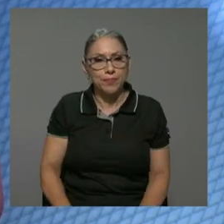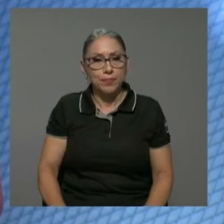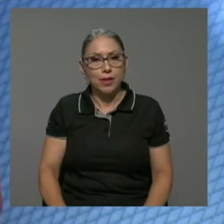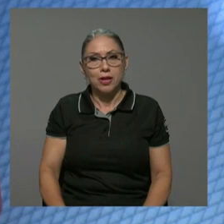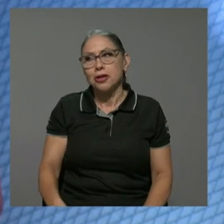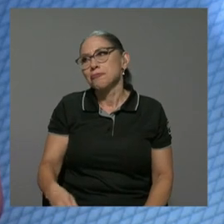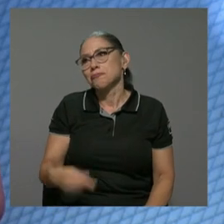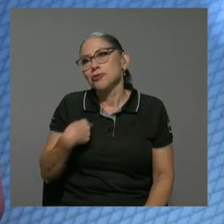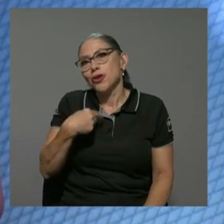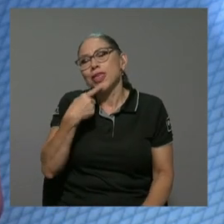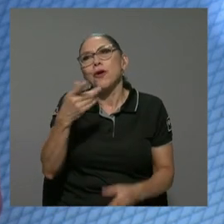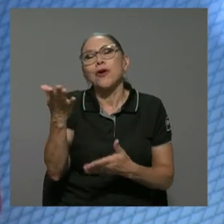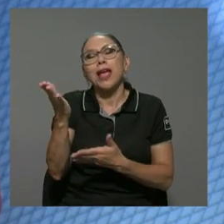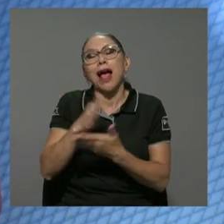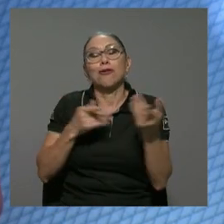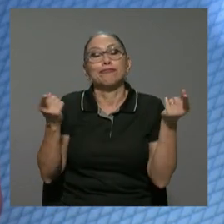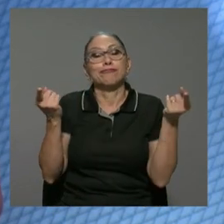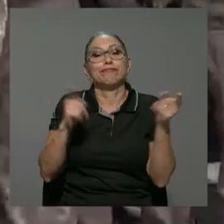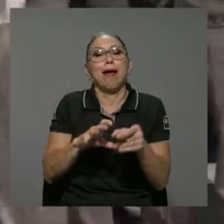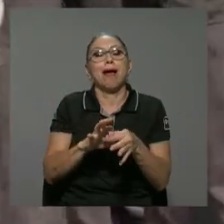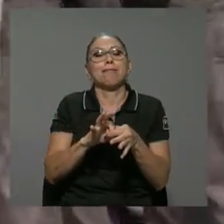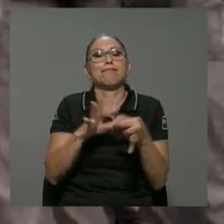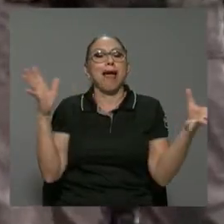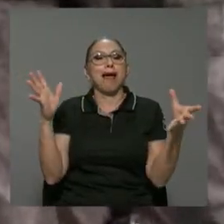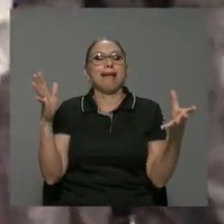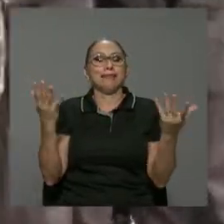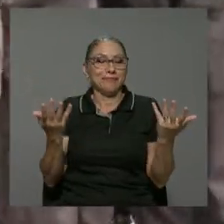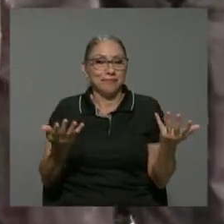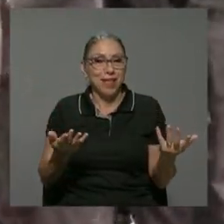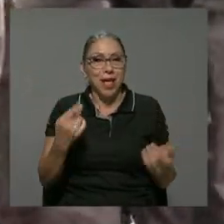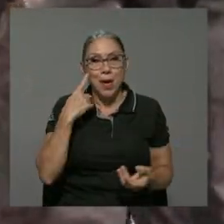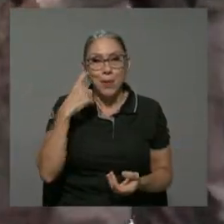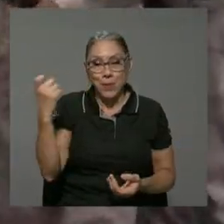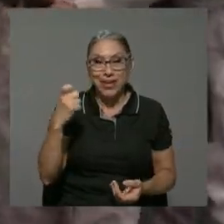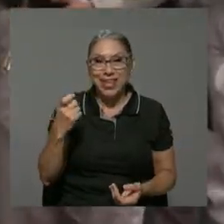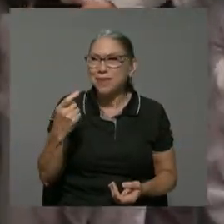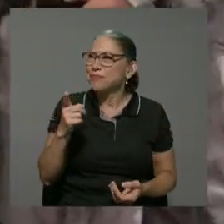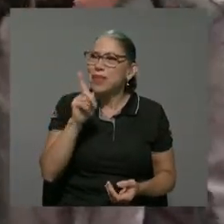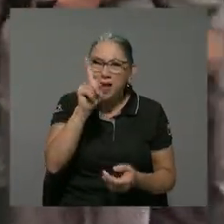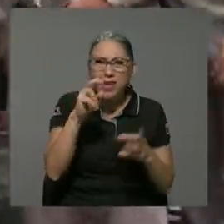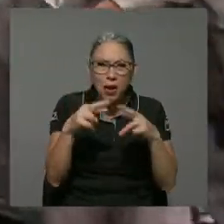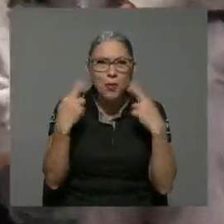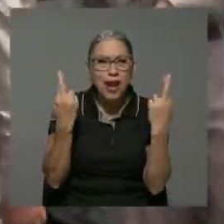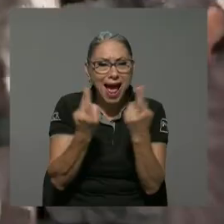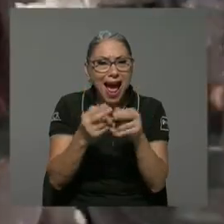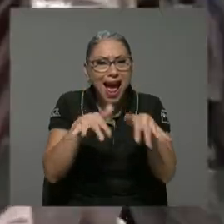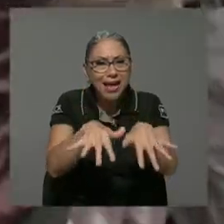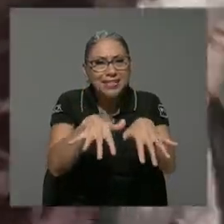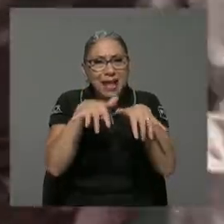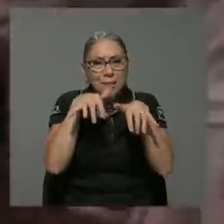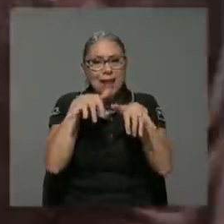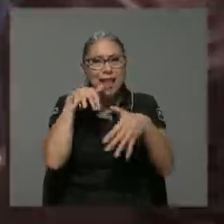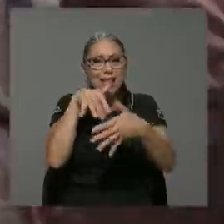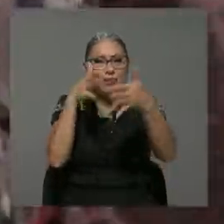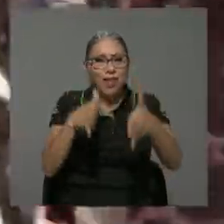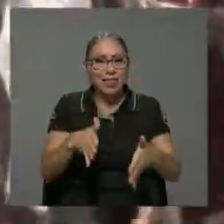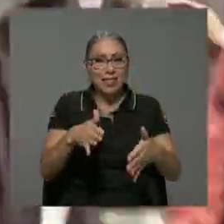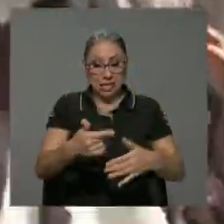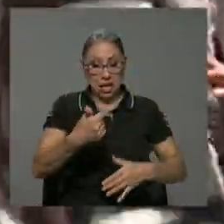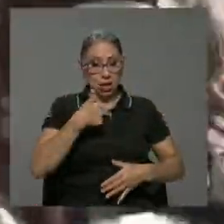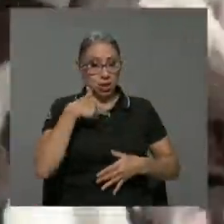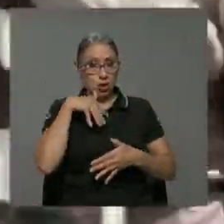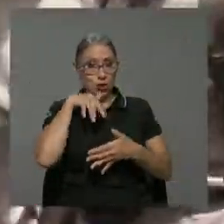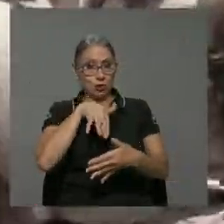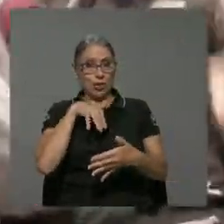de accidente, porque literalmente había una asamblea de estudiantes, yo siendo en primer año de